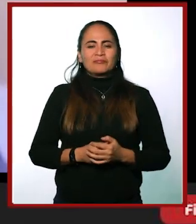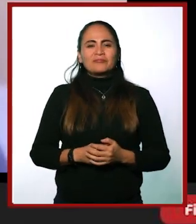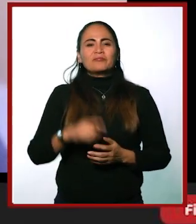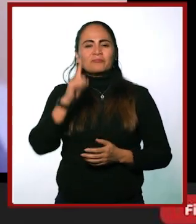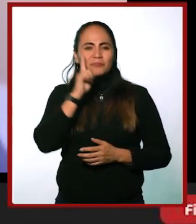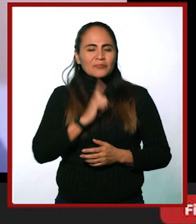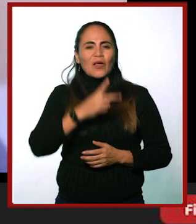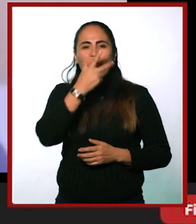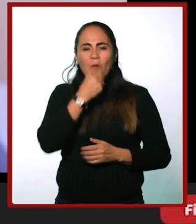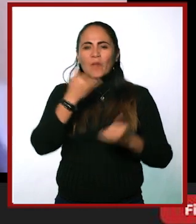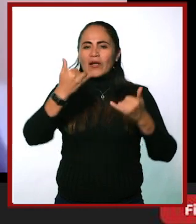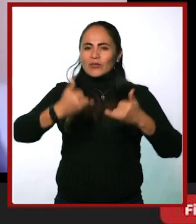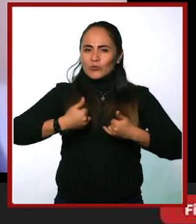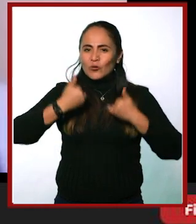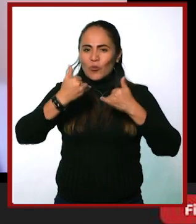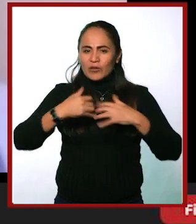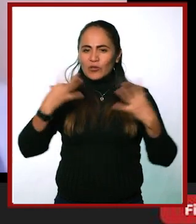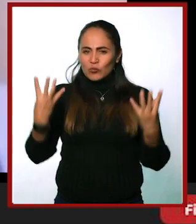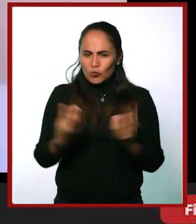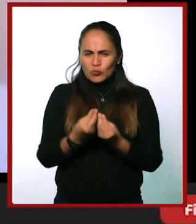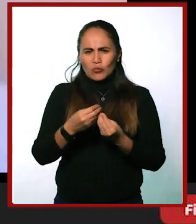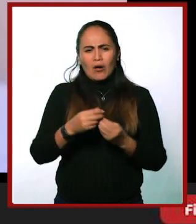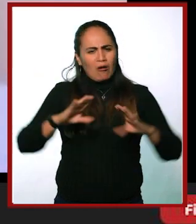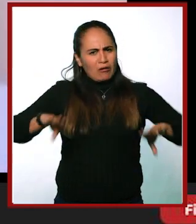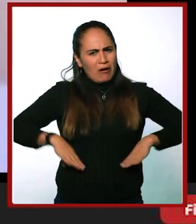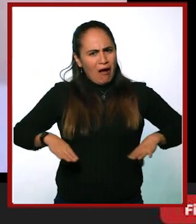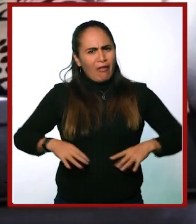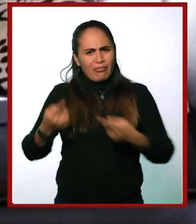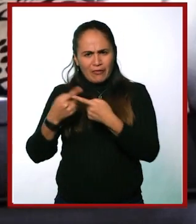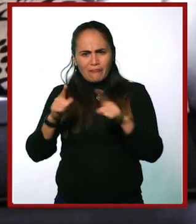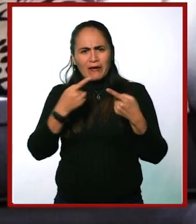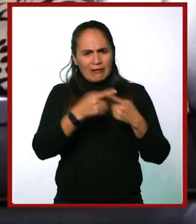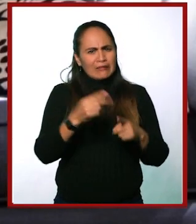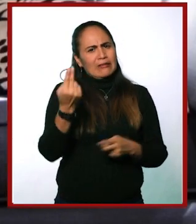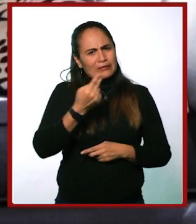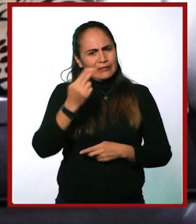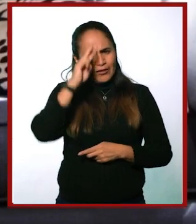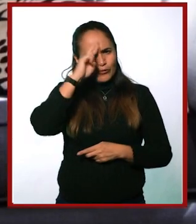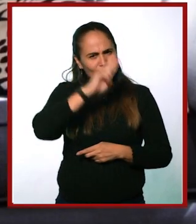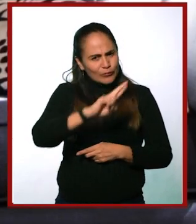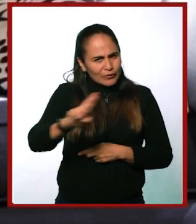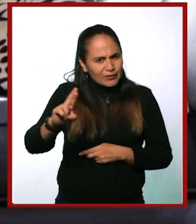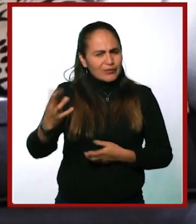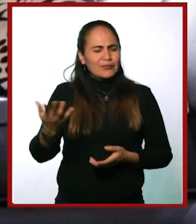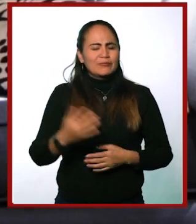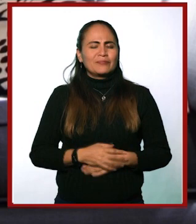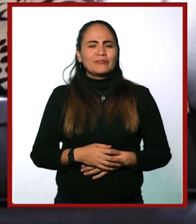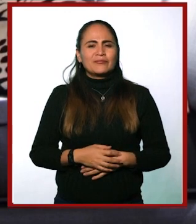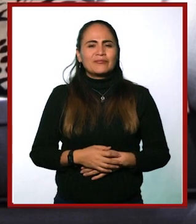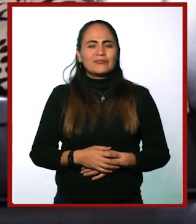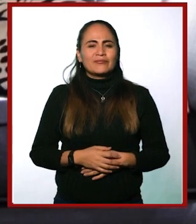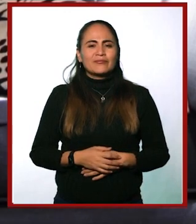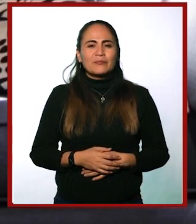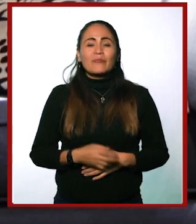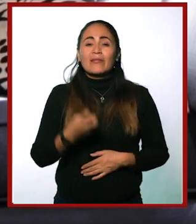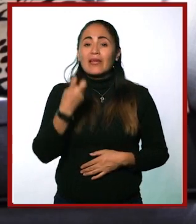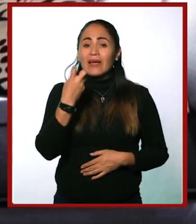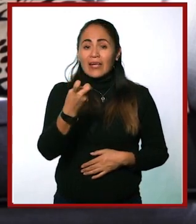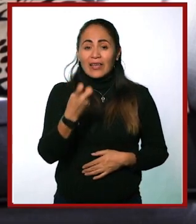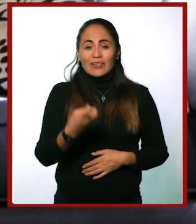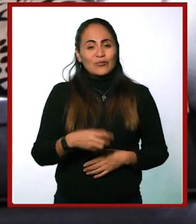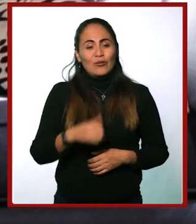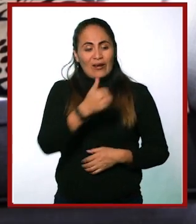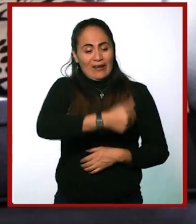Y juntas, respetando las diferencias. Sí, y creo que eso es lo que hace enriquecedor